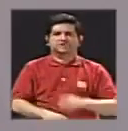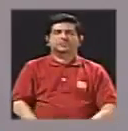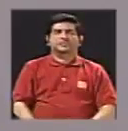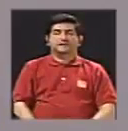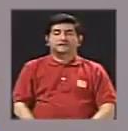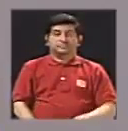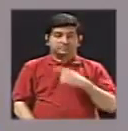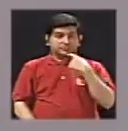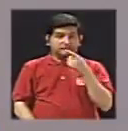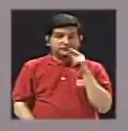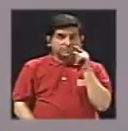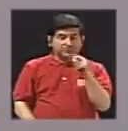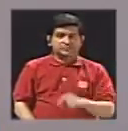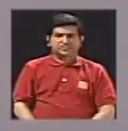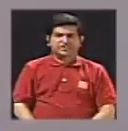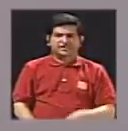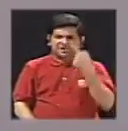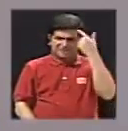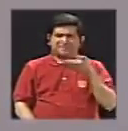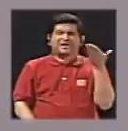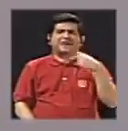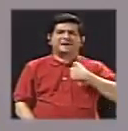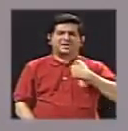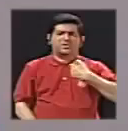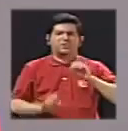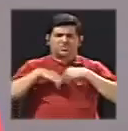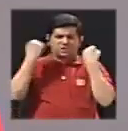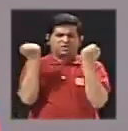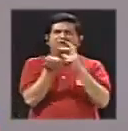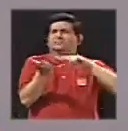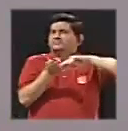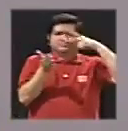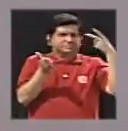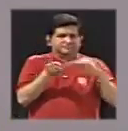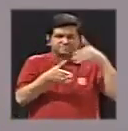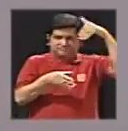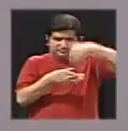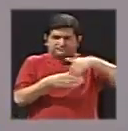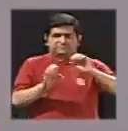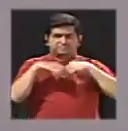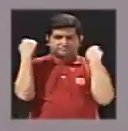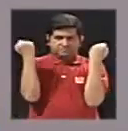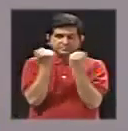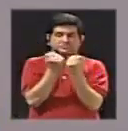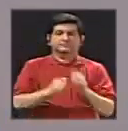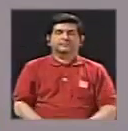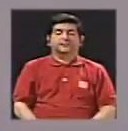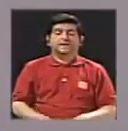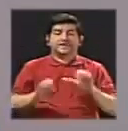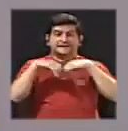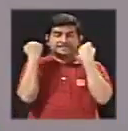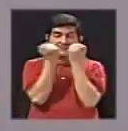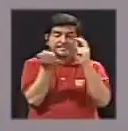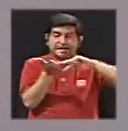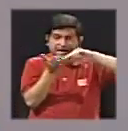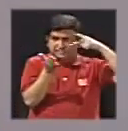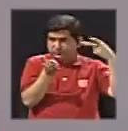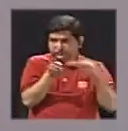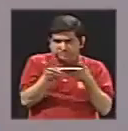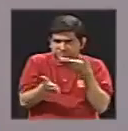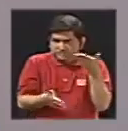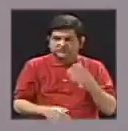estamos hablando de para qué es que está uno en un sindicato y qué significa estar en un sindicato. Y el sindicato significa ni más